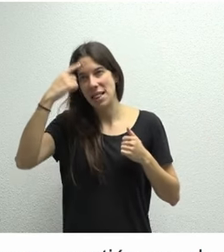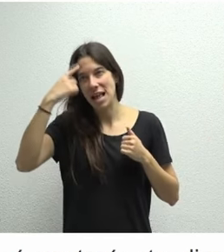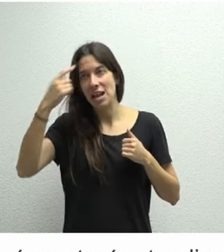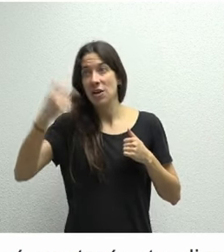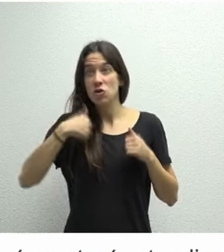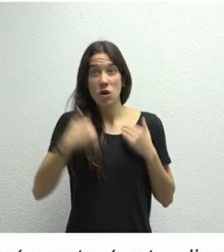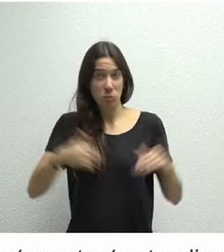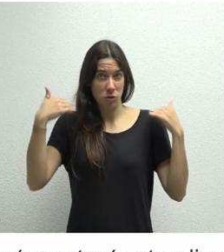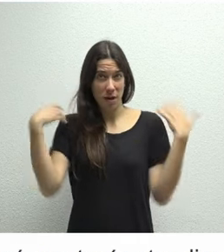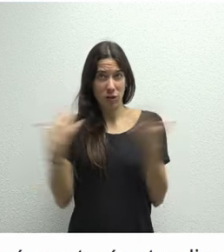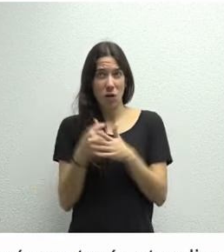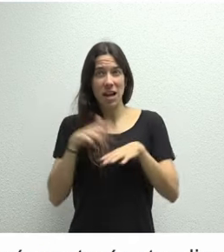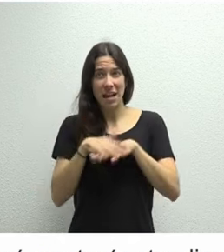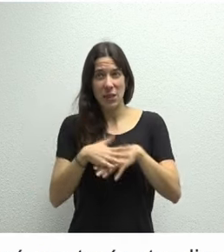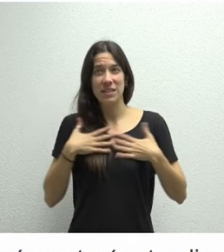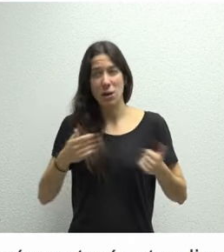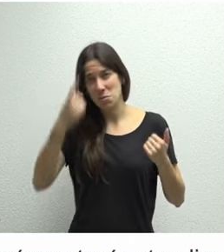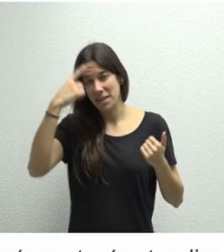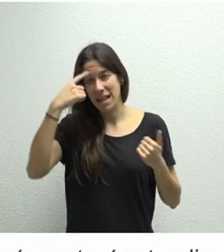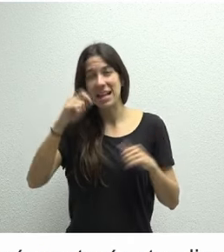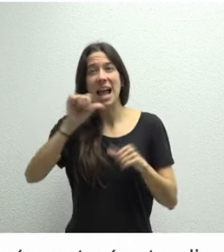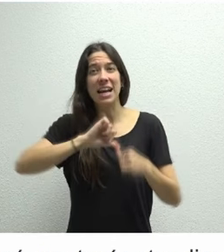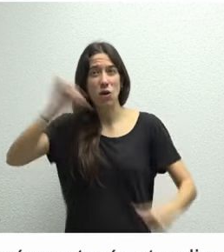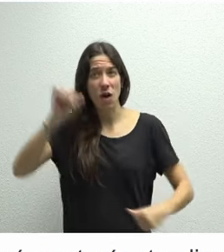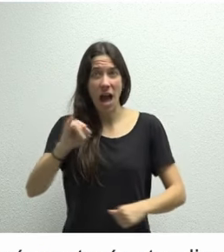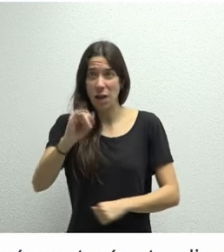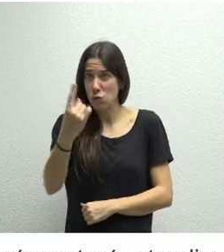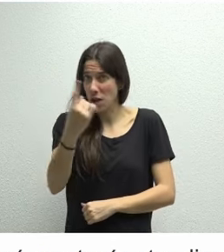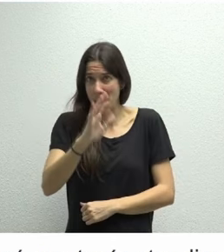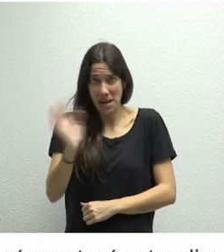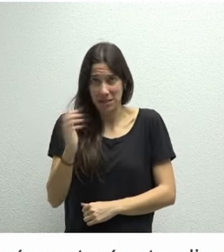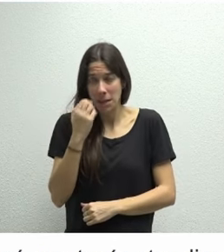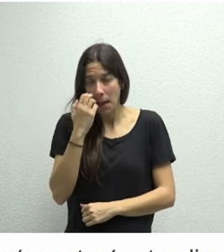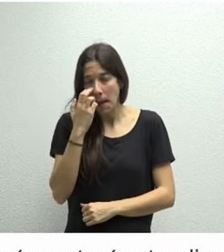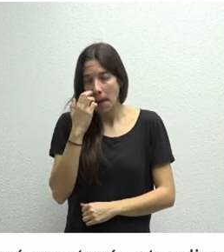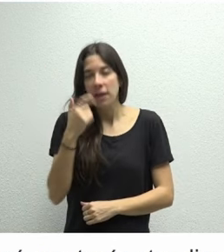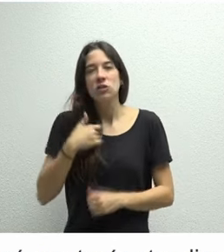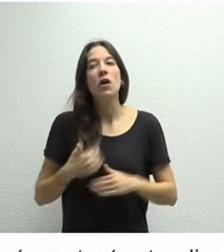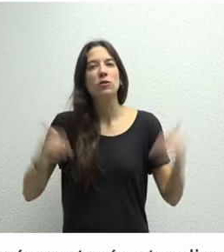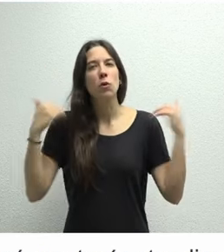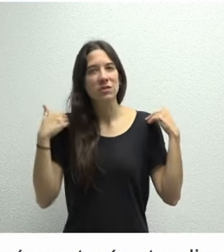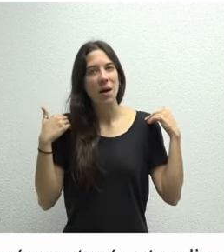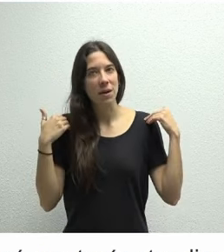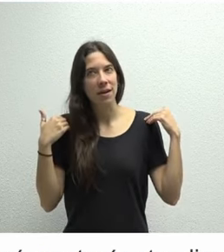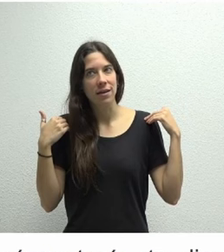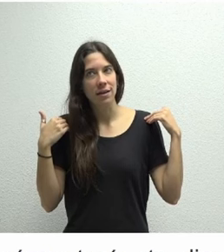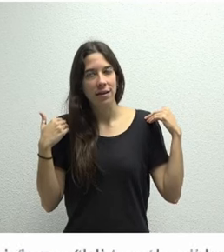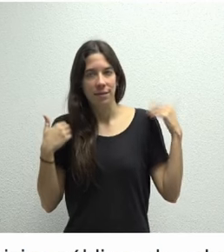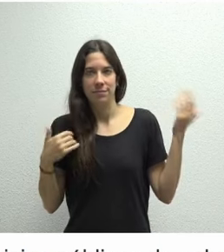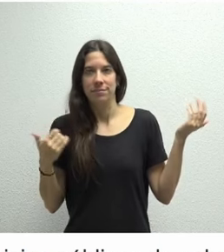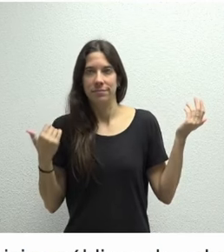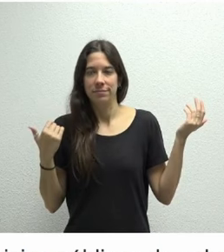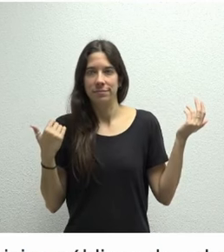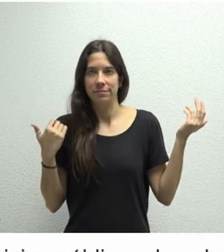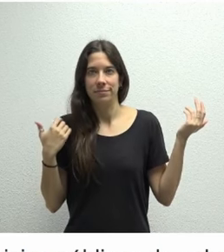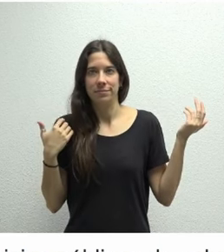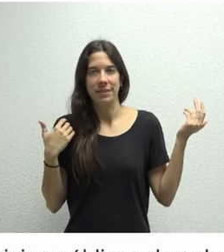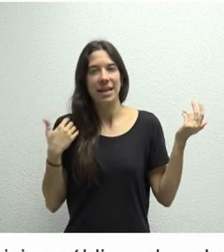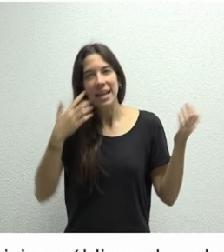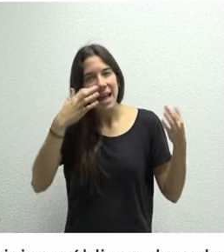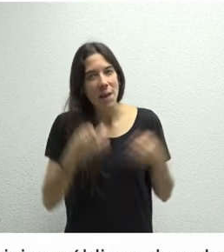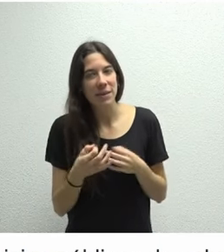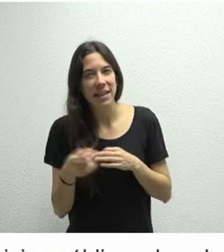red de Salud Mental en La Rioja solo hay una red eh Y hay un área de salud única no están